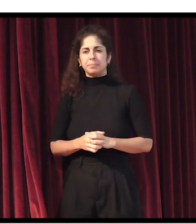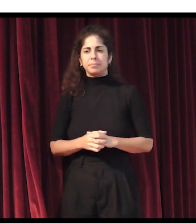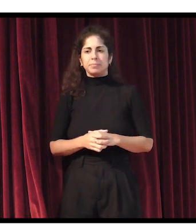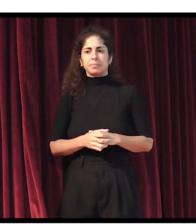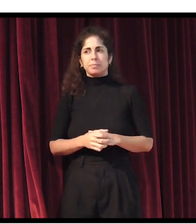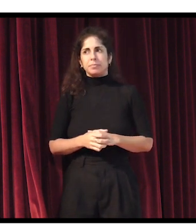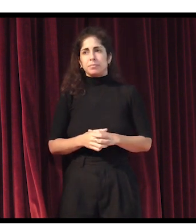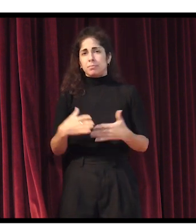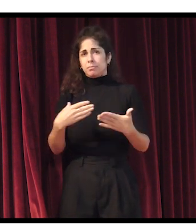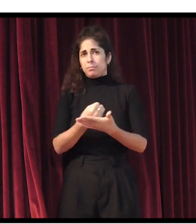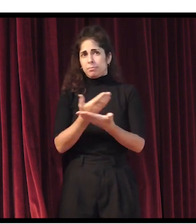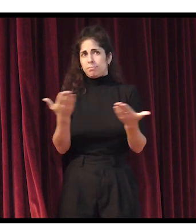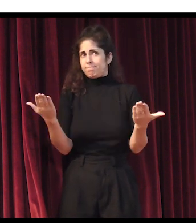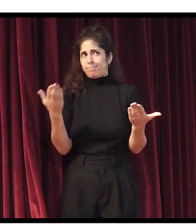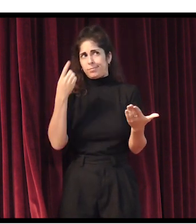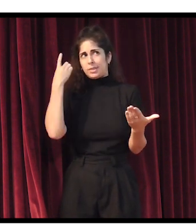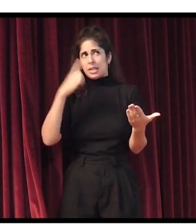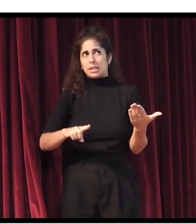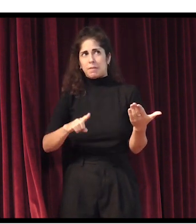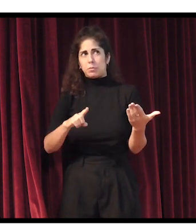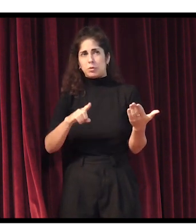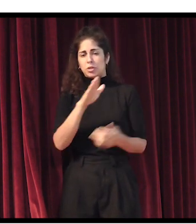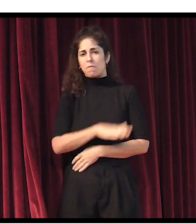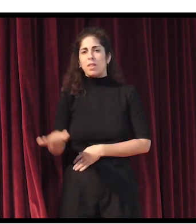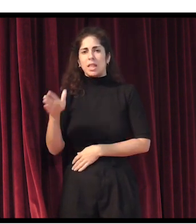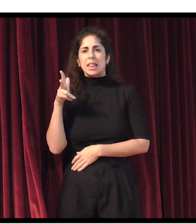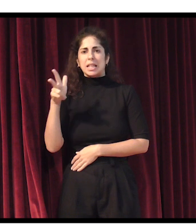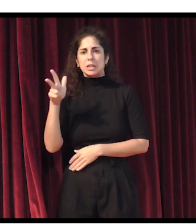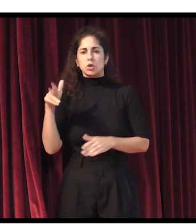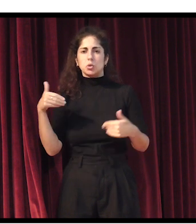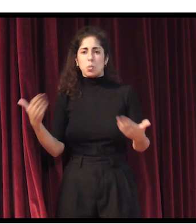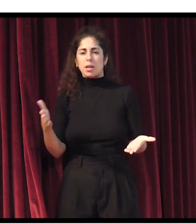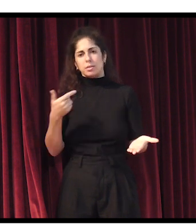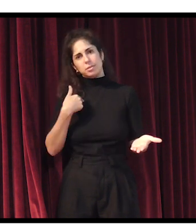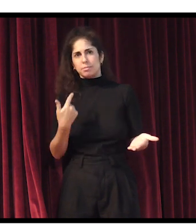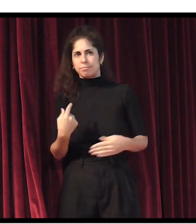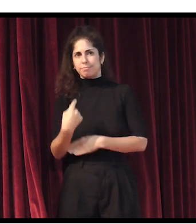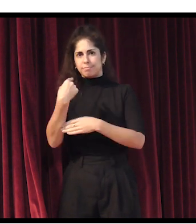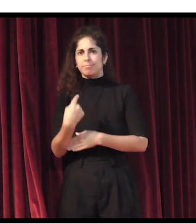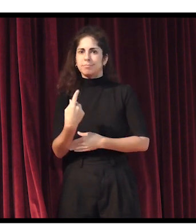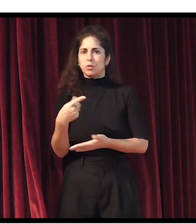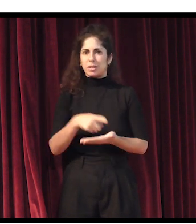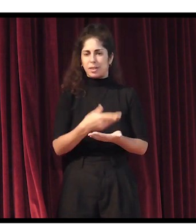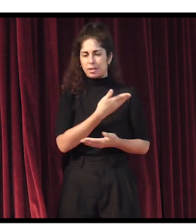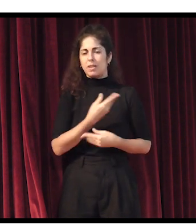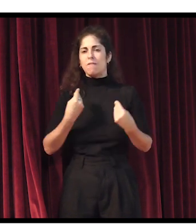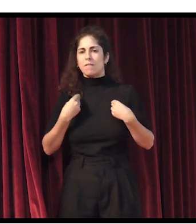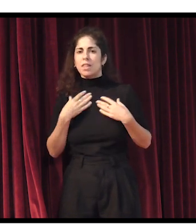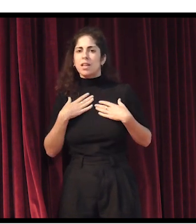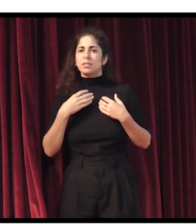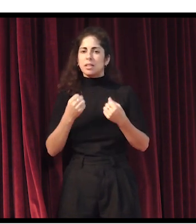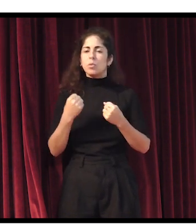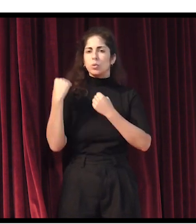Ya sabemos todas y todos los que nos encontramos aquí cuáles son los derechos de la infancia, pero me veo obligada a volver a enumerarlos: el derecho a la vida, a la salud, a la